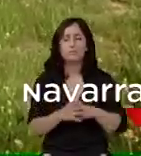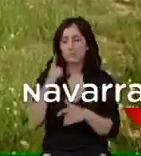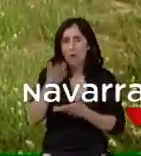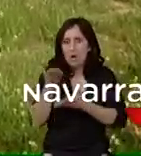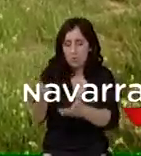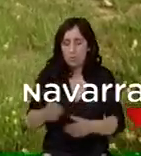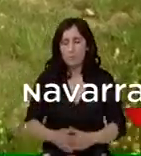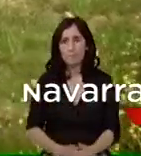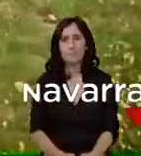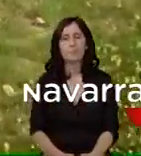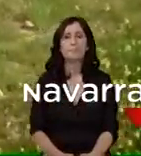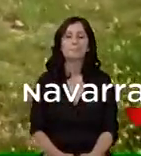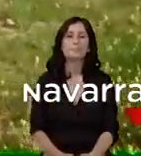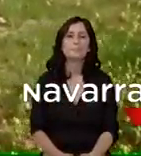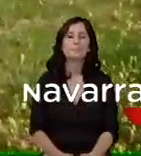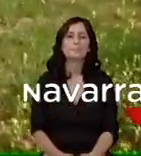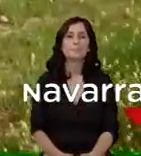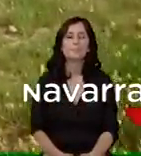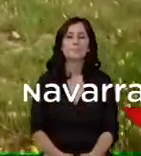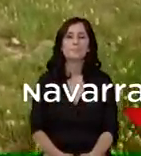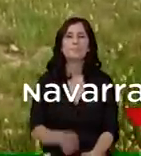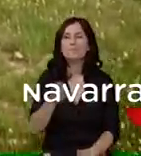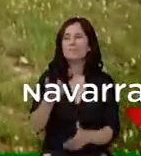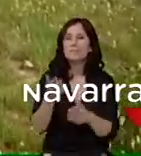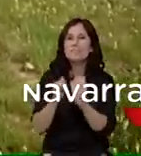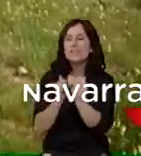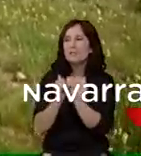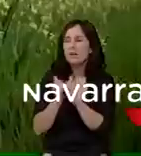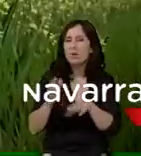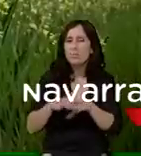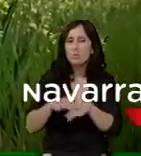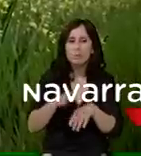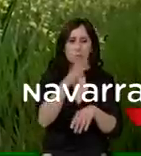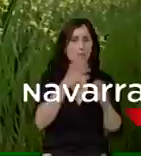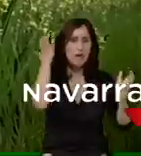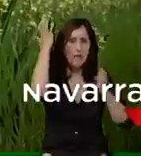Ya está. Aguarda. ¿Y por qué le está esperando al hijo? Porque viene con el ganado.